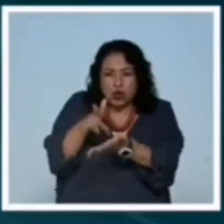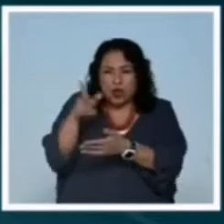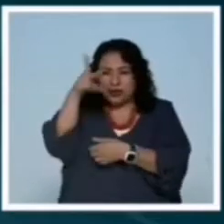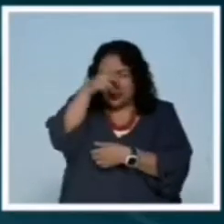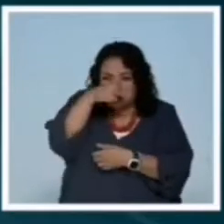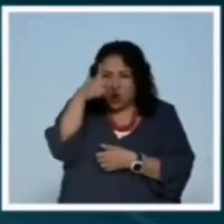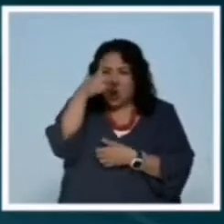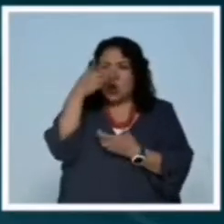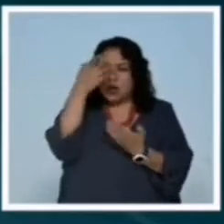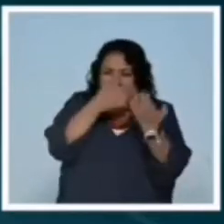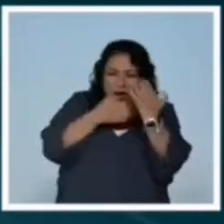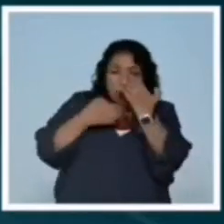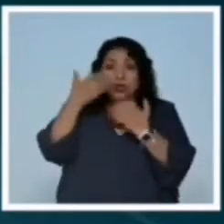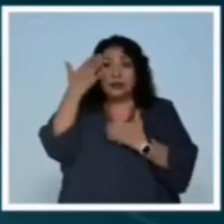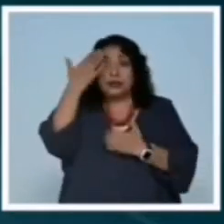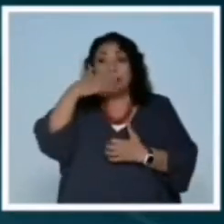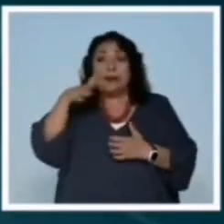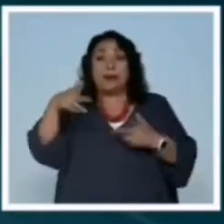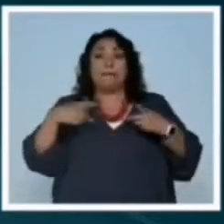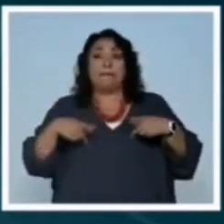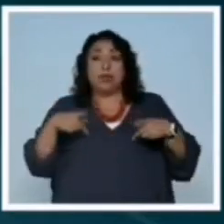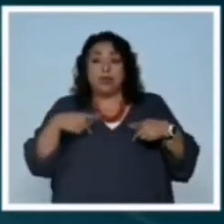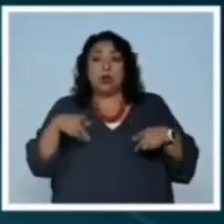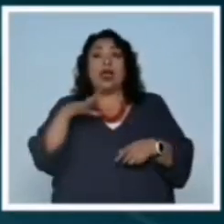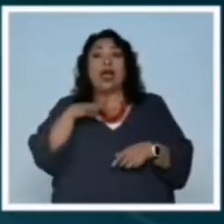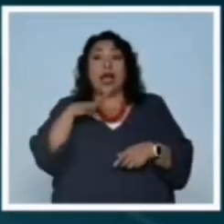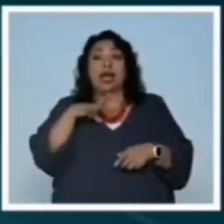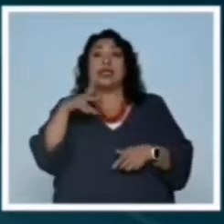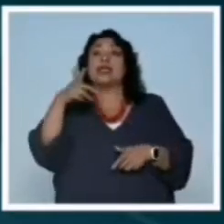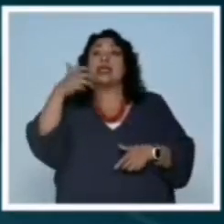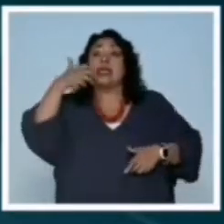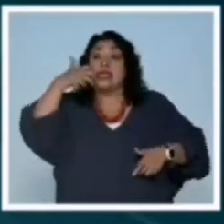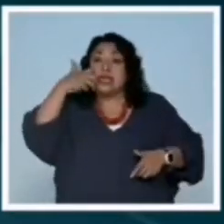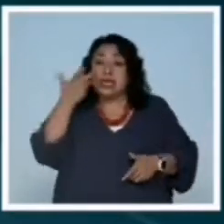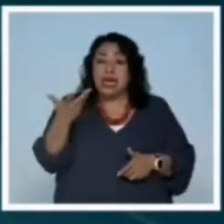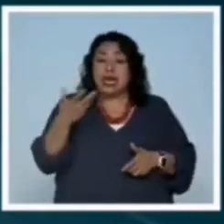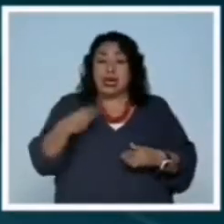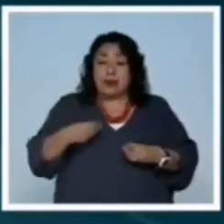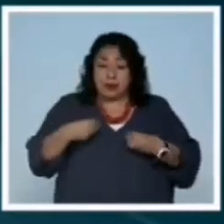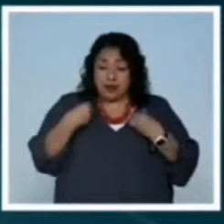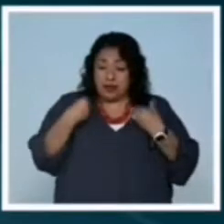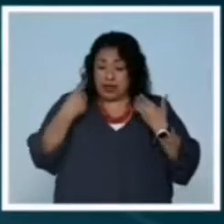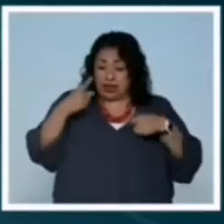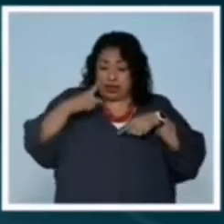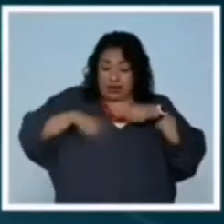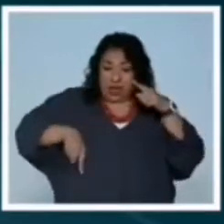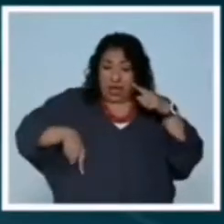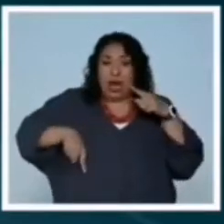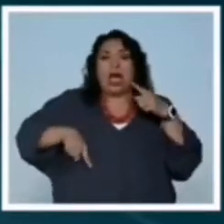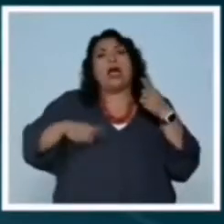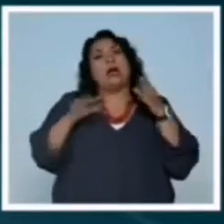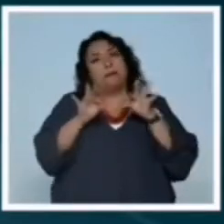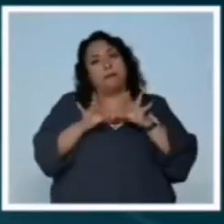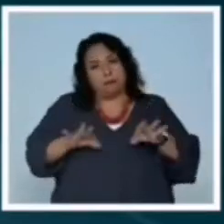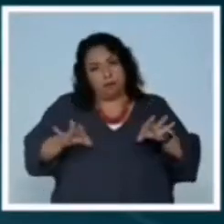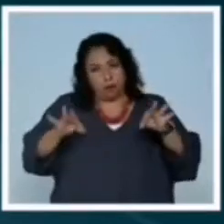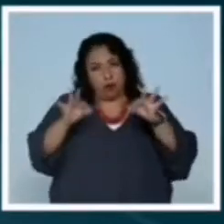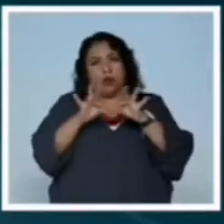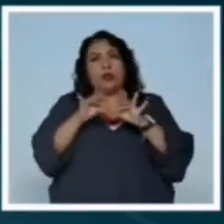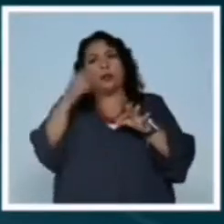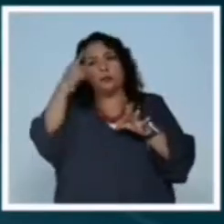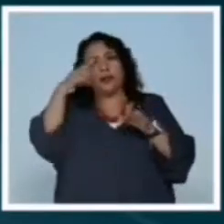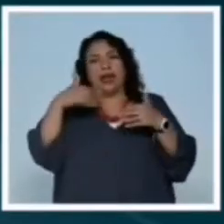evaluación el saber si la persona tuvo esa intención de terminar con su vida es muy importante en